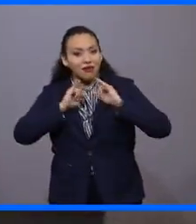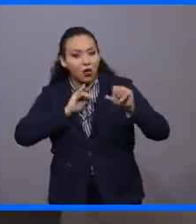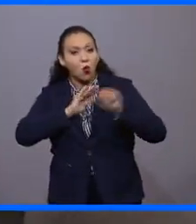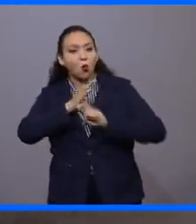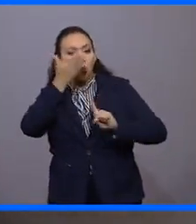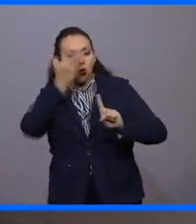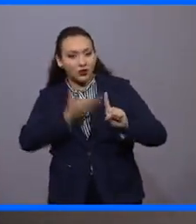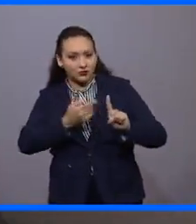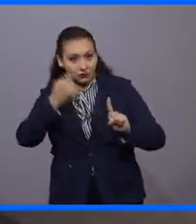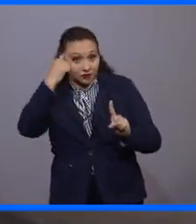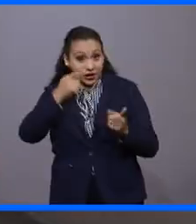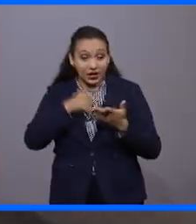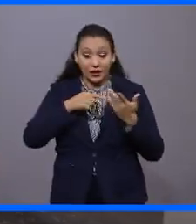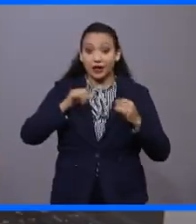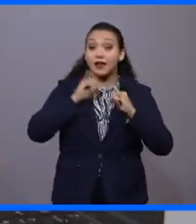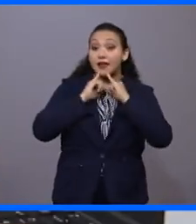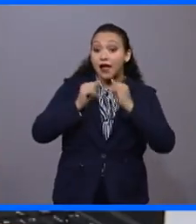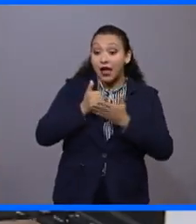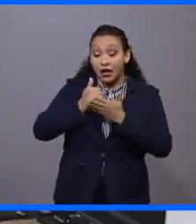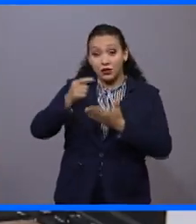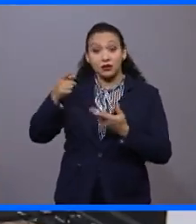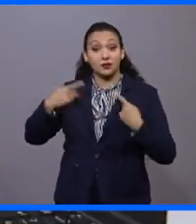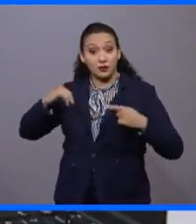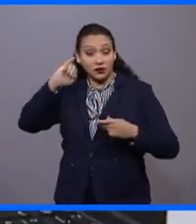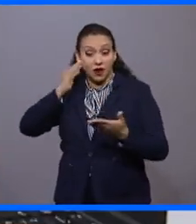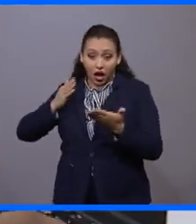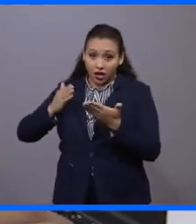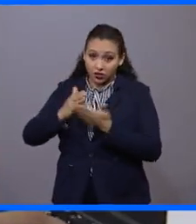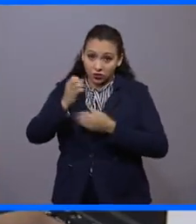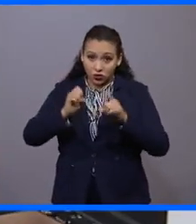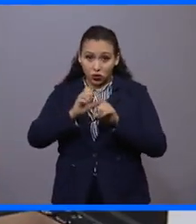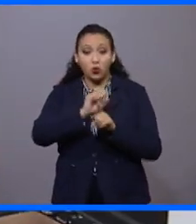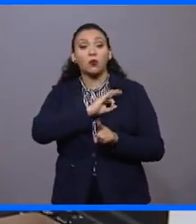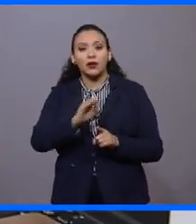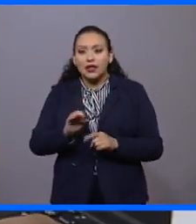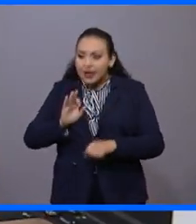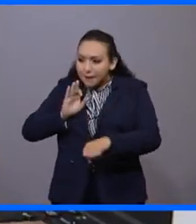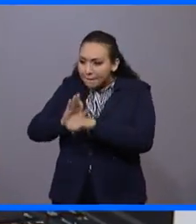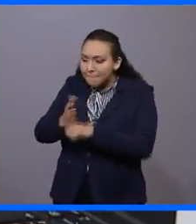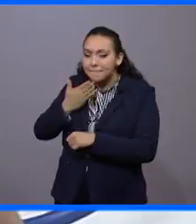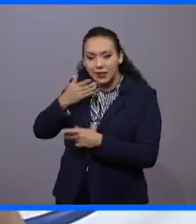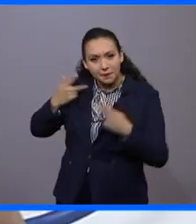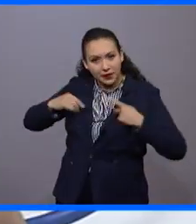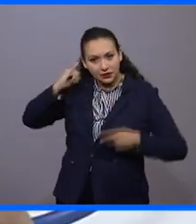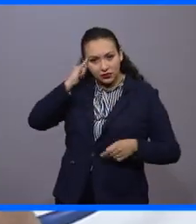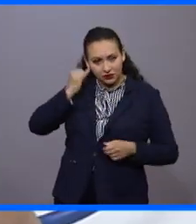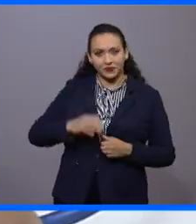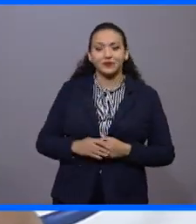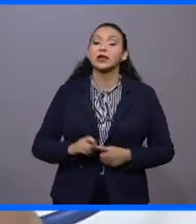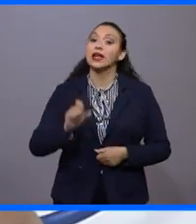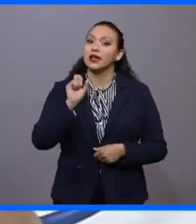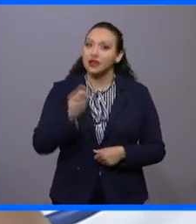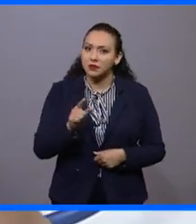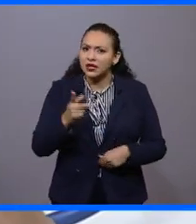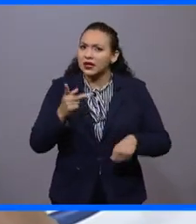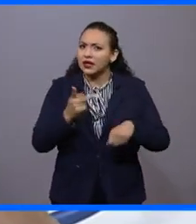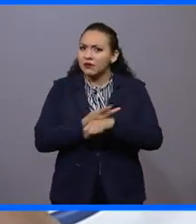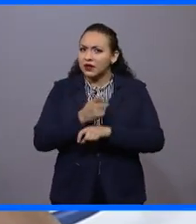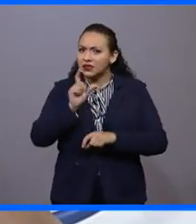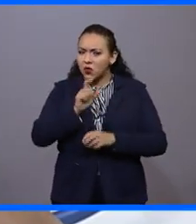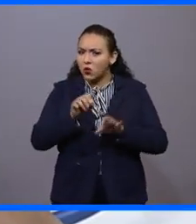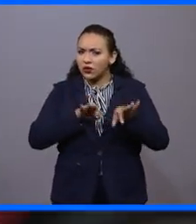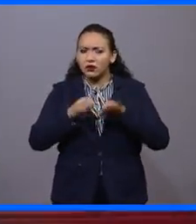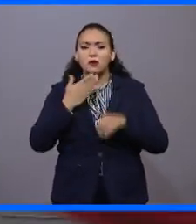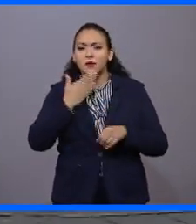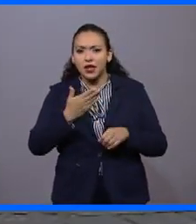el derecho de acceso pleno a la justicia y a la defensa adecuada de las personas indígenas, así como las consecuencias jurídicas y